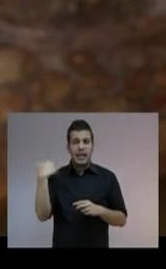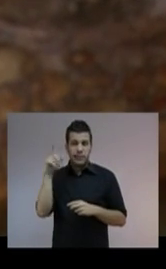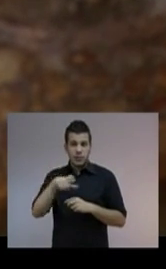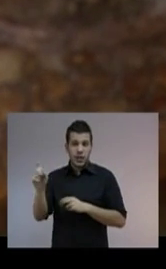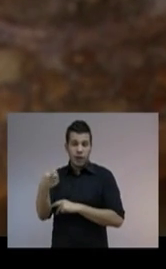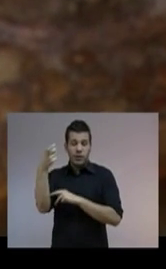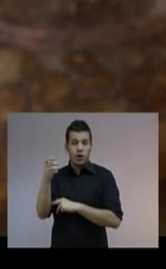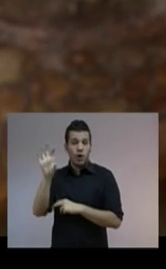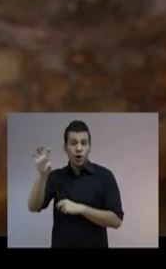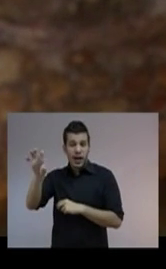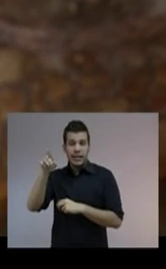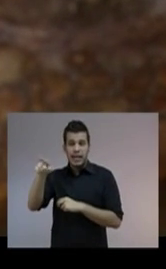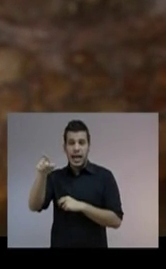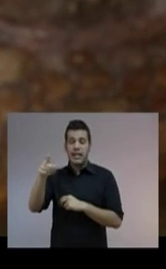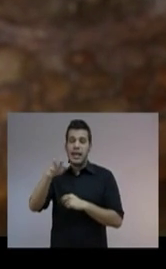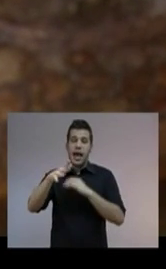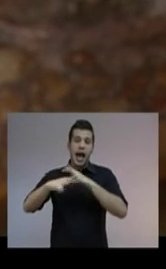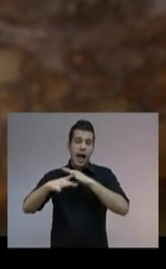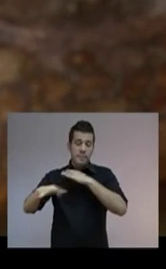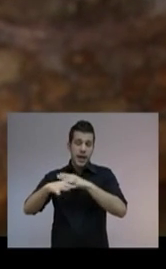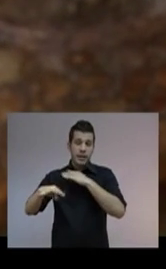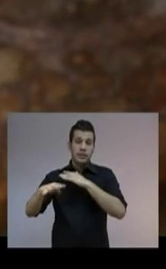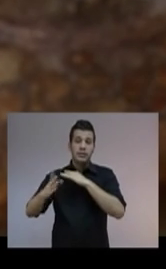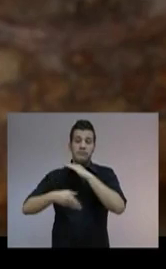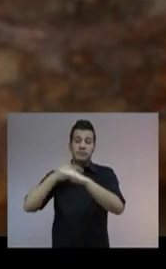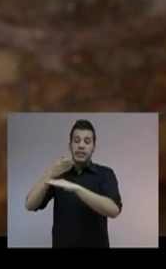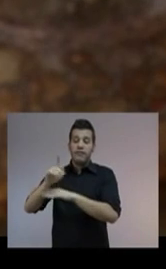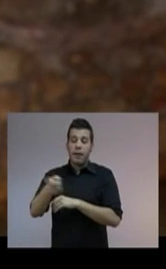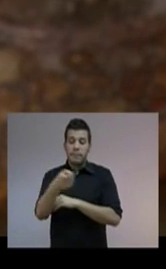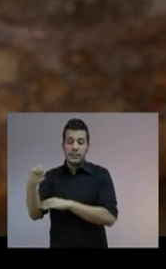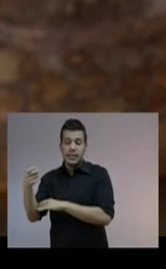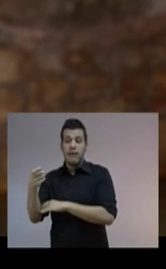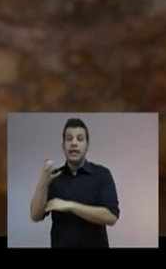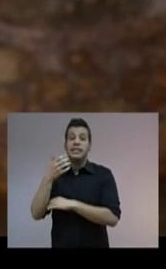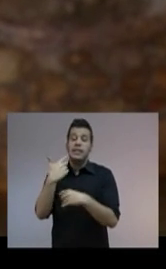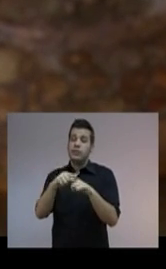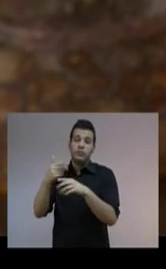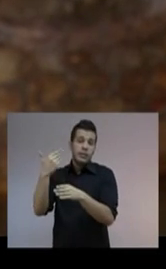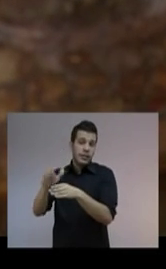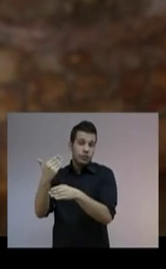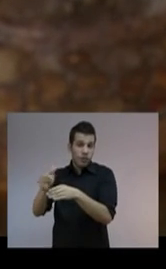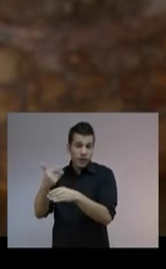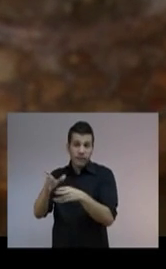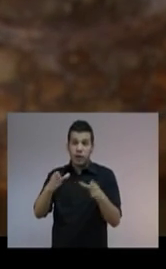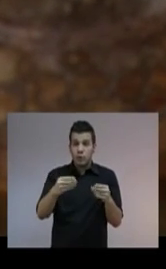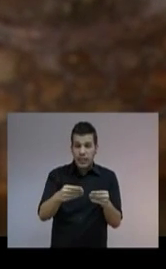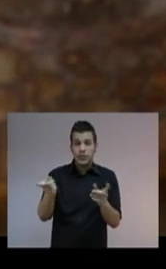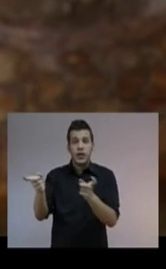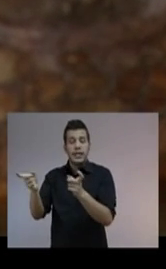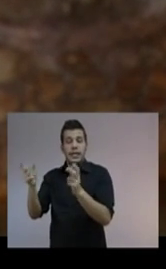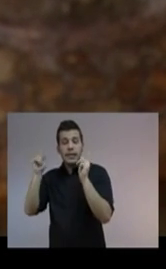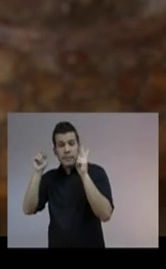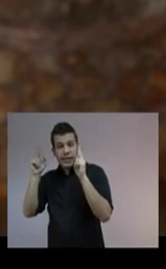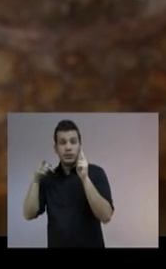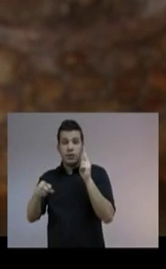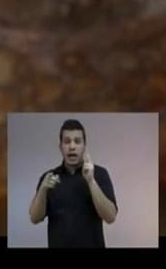días, el excedente de pesca que recogían estos días, sobre todo marisco y crustáceos, los traían aquí a esta cueva para guardarlos. En